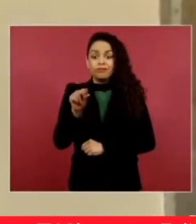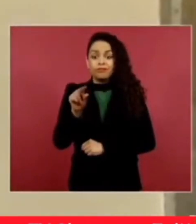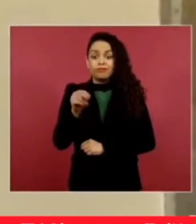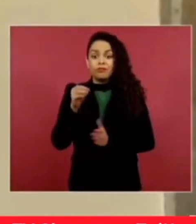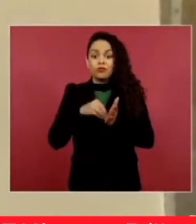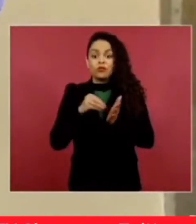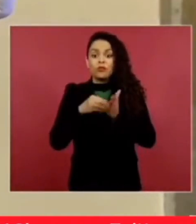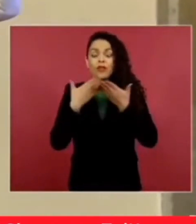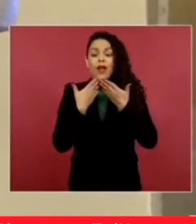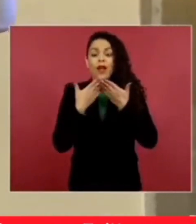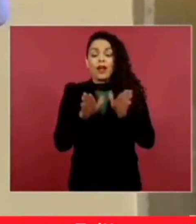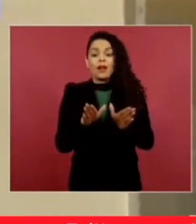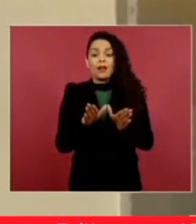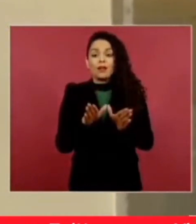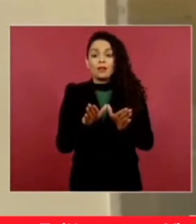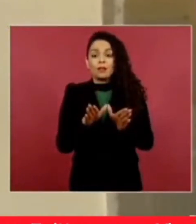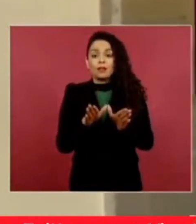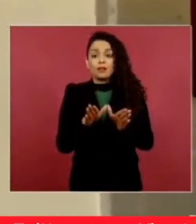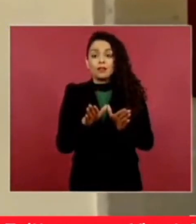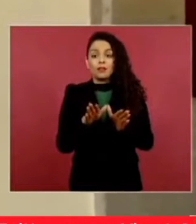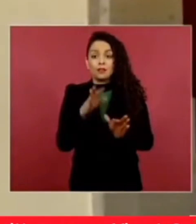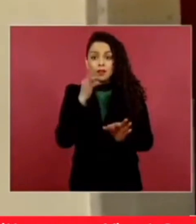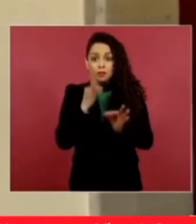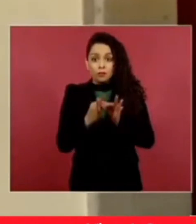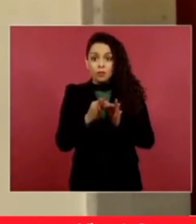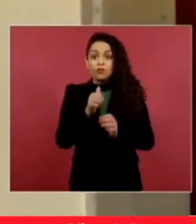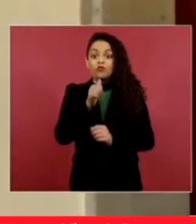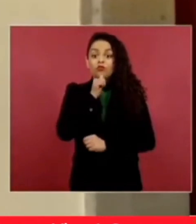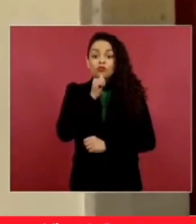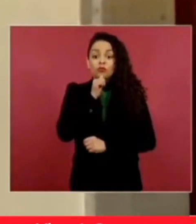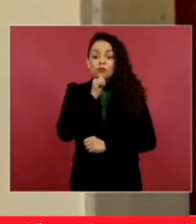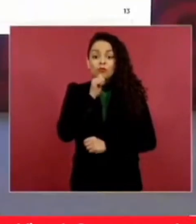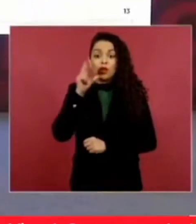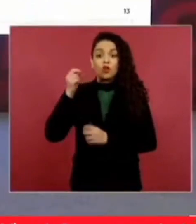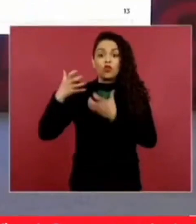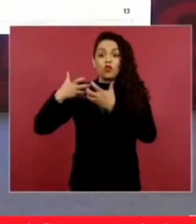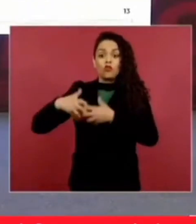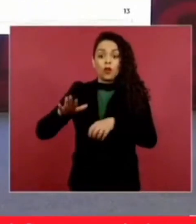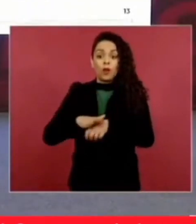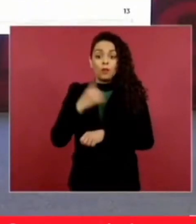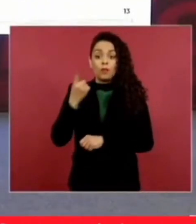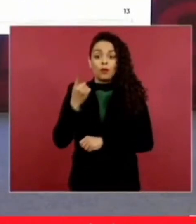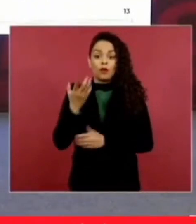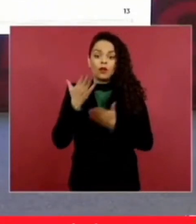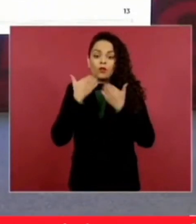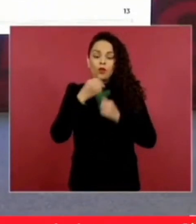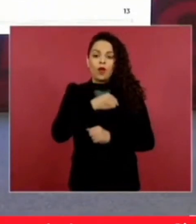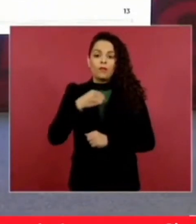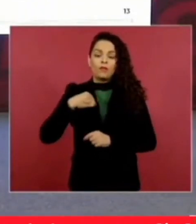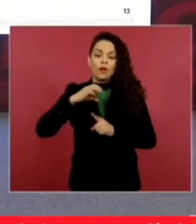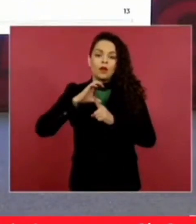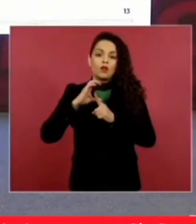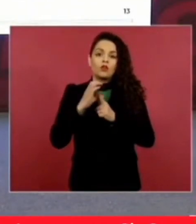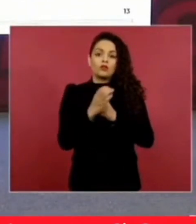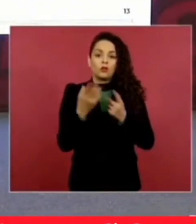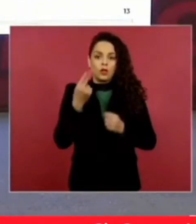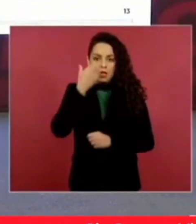abierto, pero no funciona, pues porque no completa el comité. Y